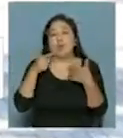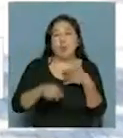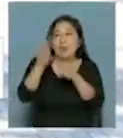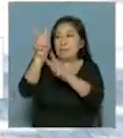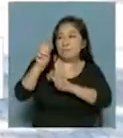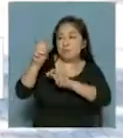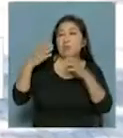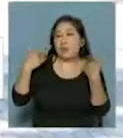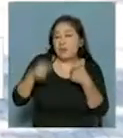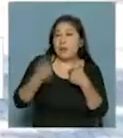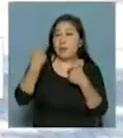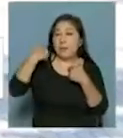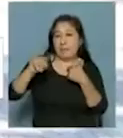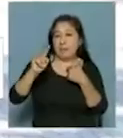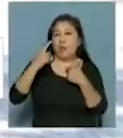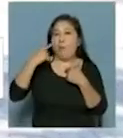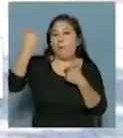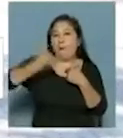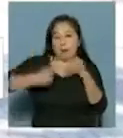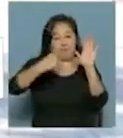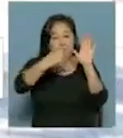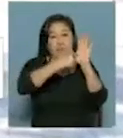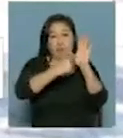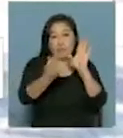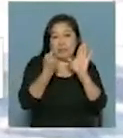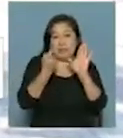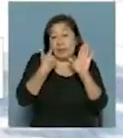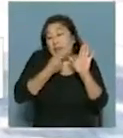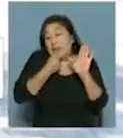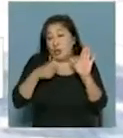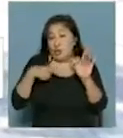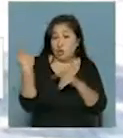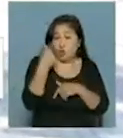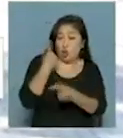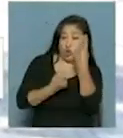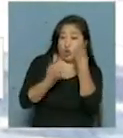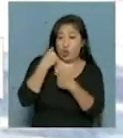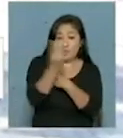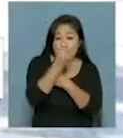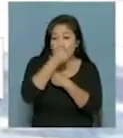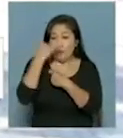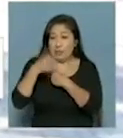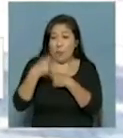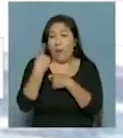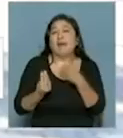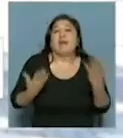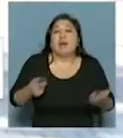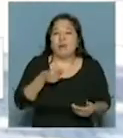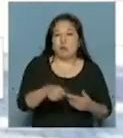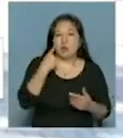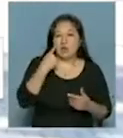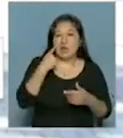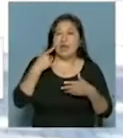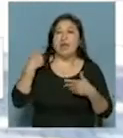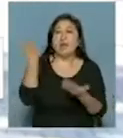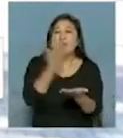caza, pero tienen que cumplir un cierto requisito. Nosotros al realizar el control este fin de semana hemos procedido al